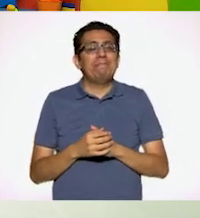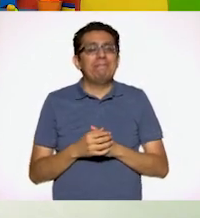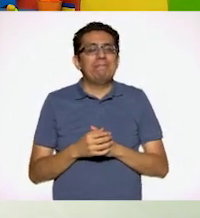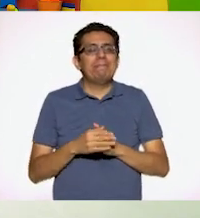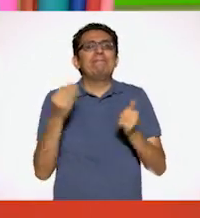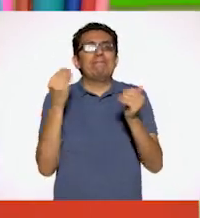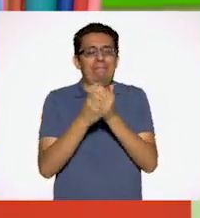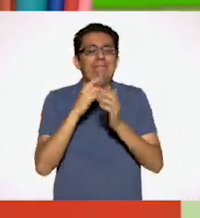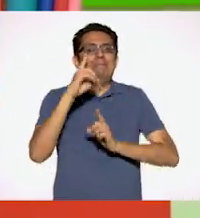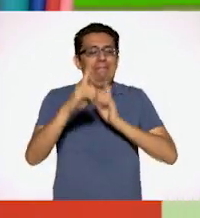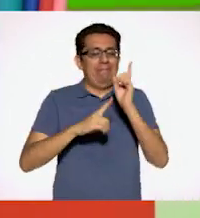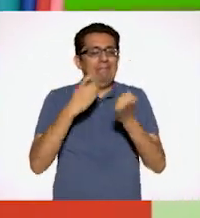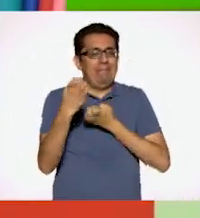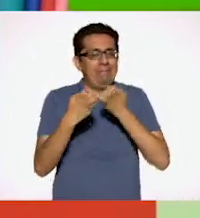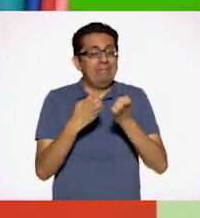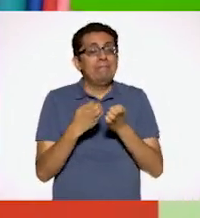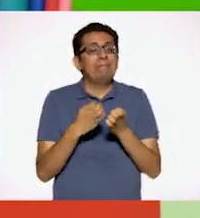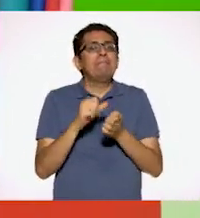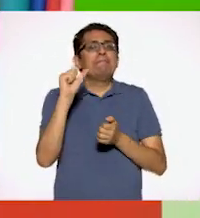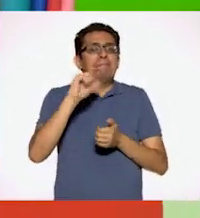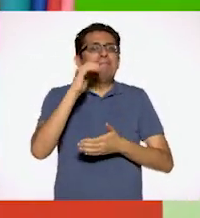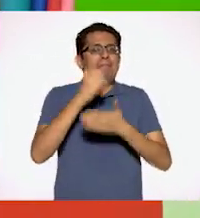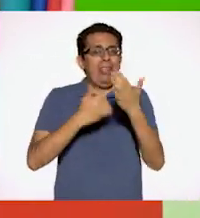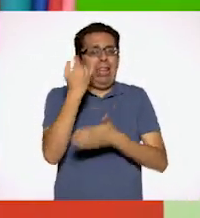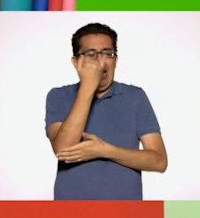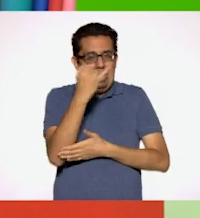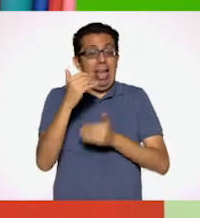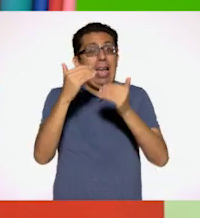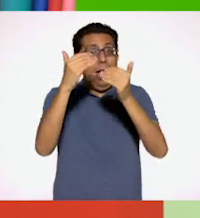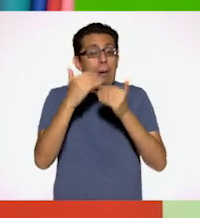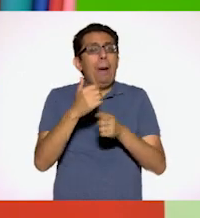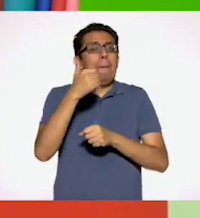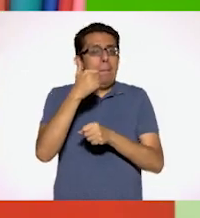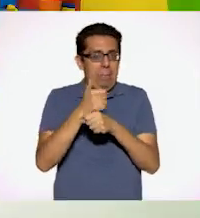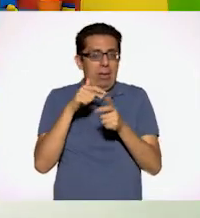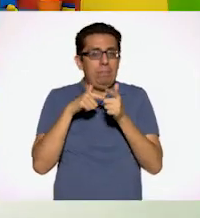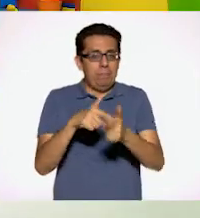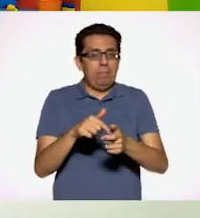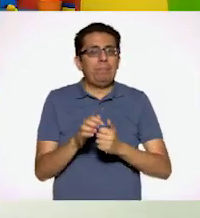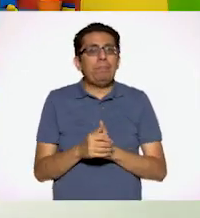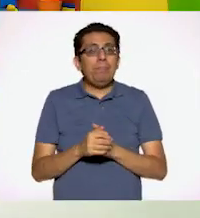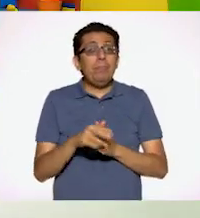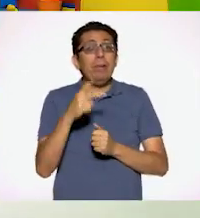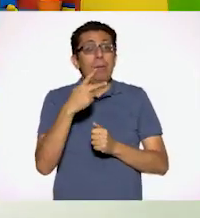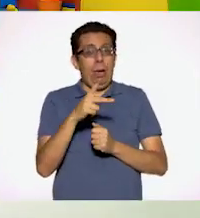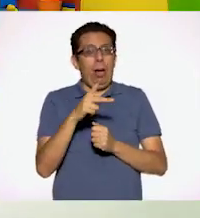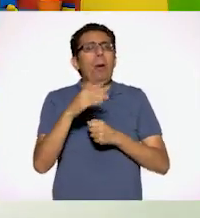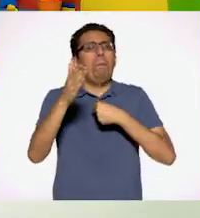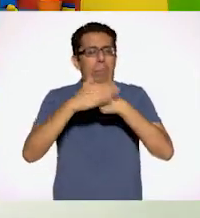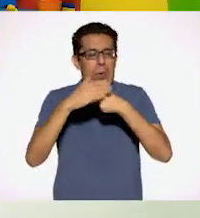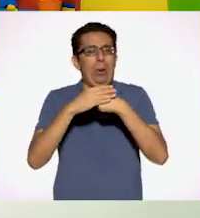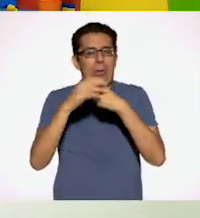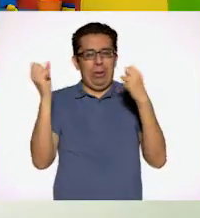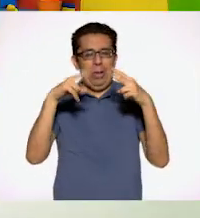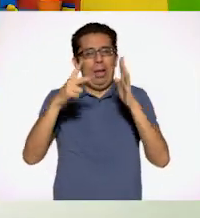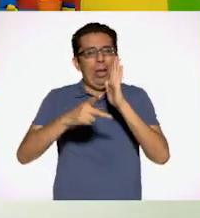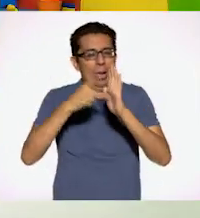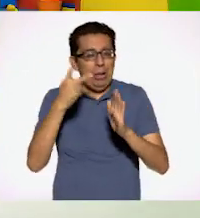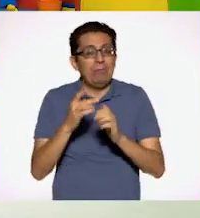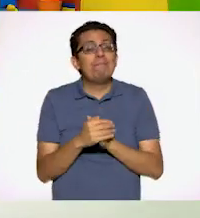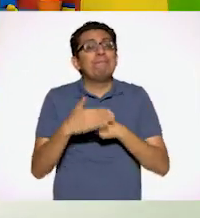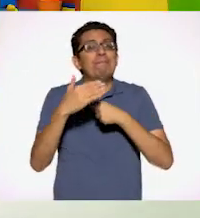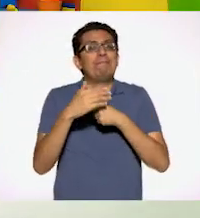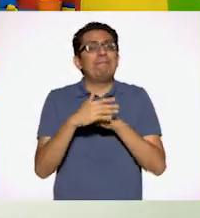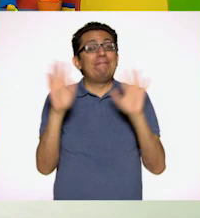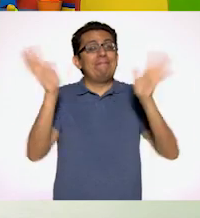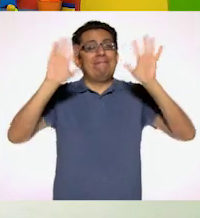Educación física. Así terminamos educación preescolar. Continuamos con primaria. Pero nos encontramos muy pronto, ¿verdad? Así es. Nos vemos muy